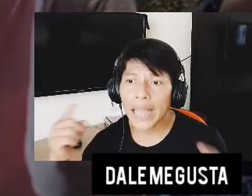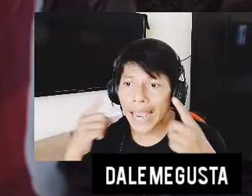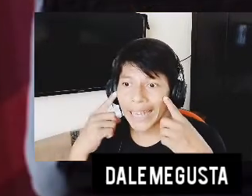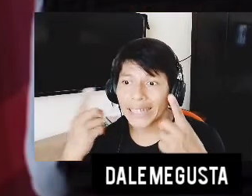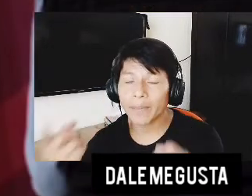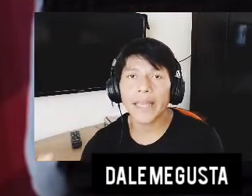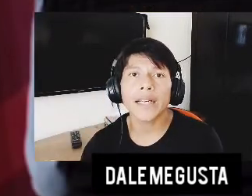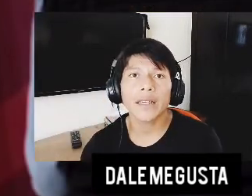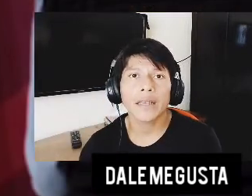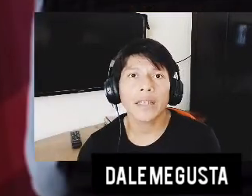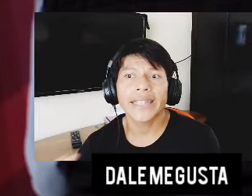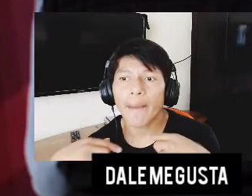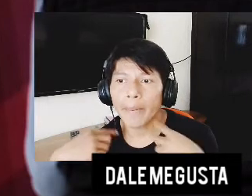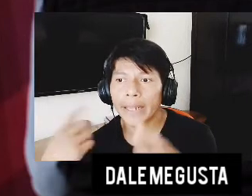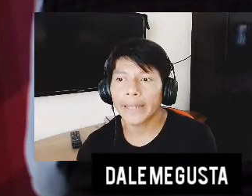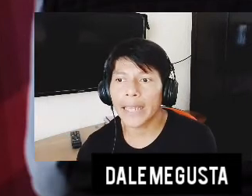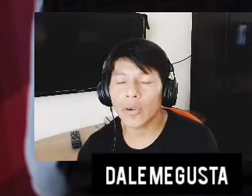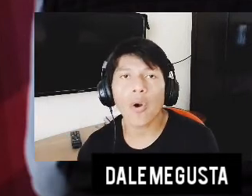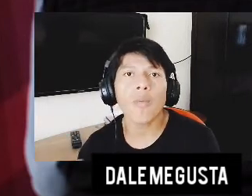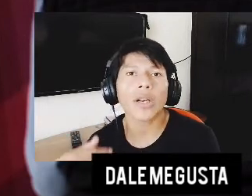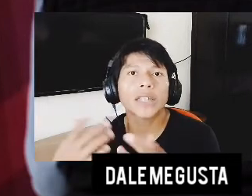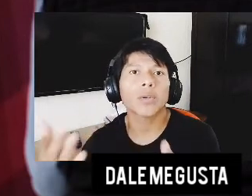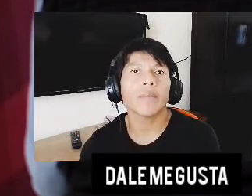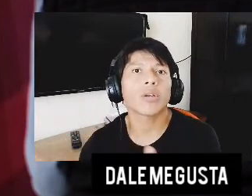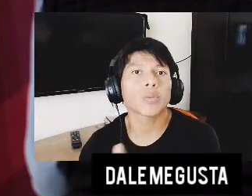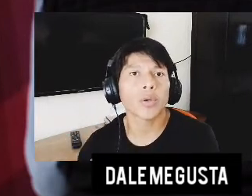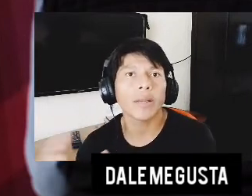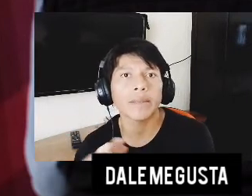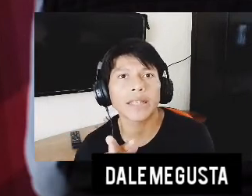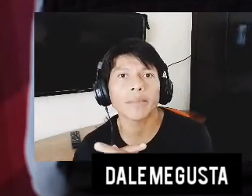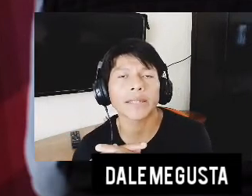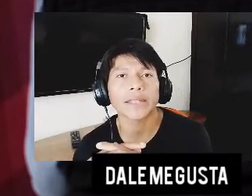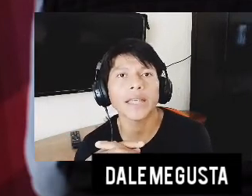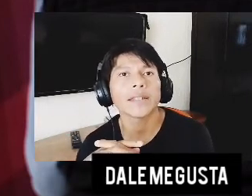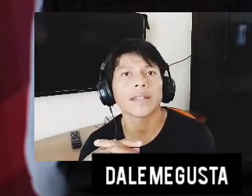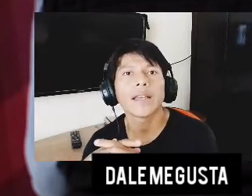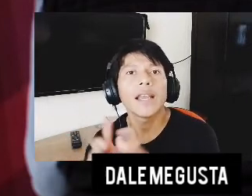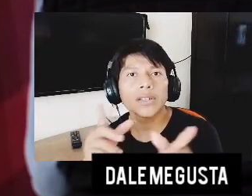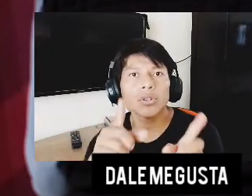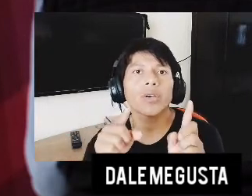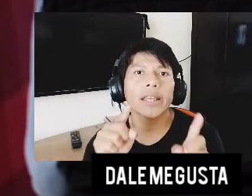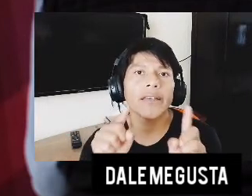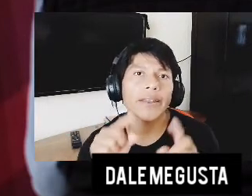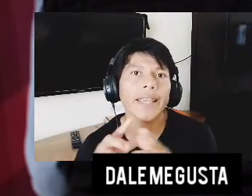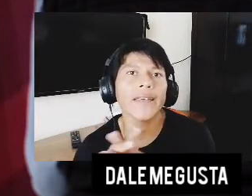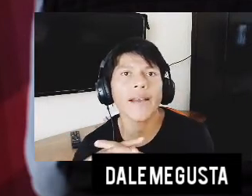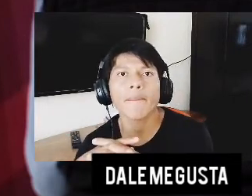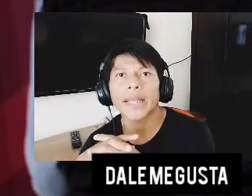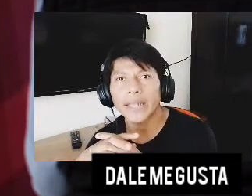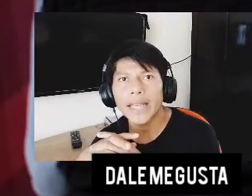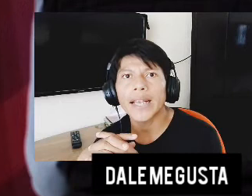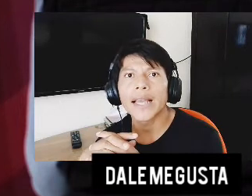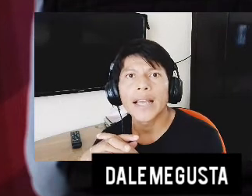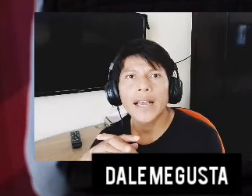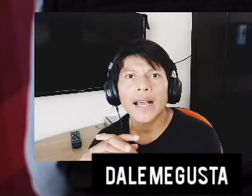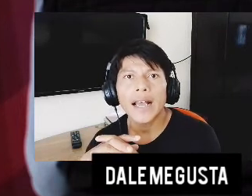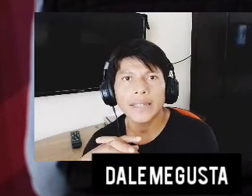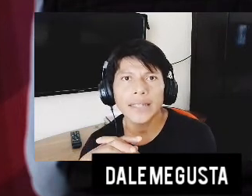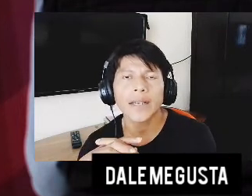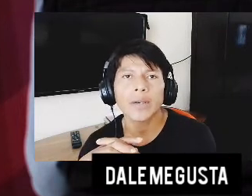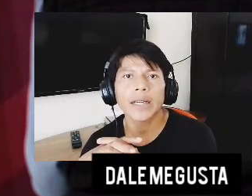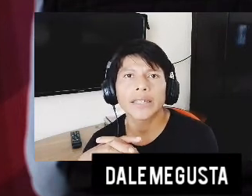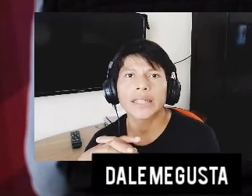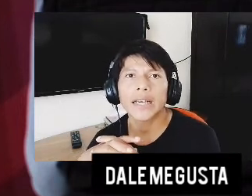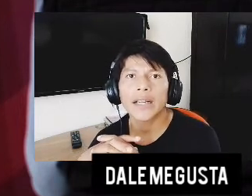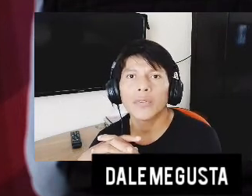presidente, pues es ver y aprender cómo resuelve los problemas el presidente. Eso es lo que debería de aprender a